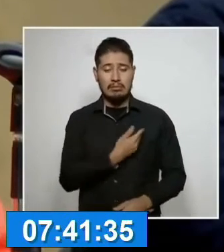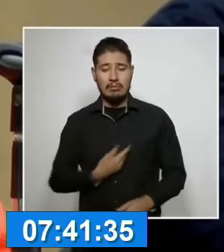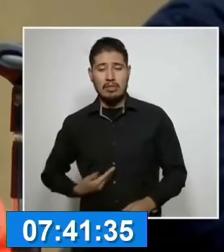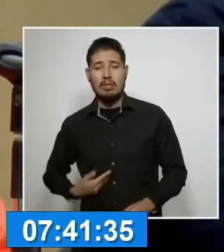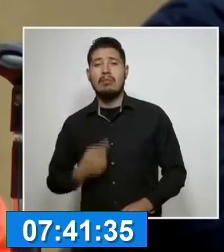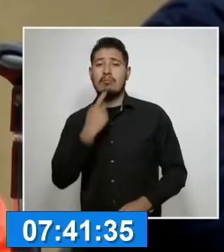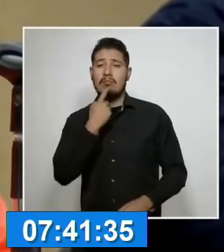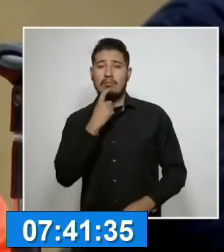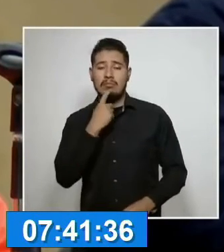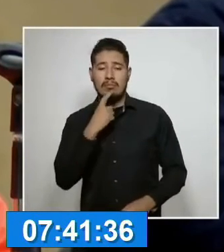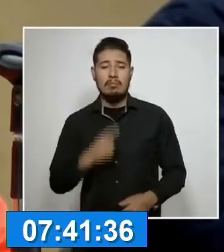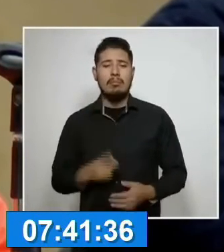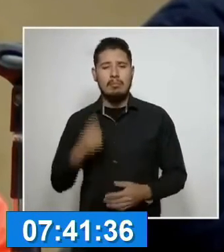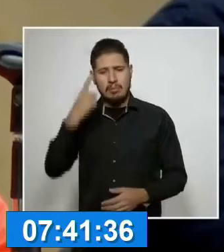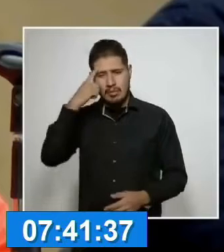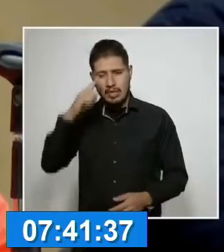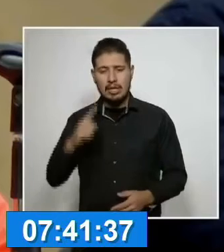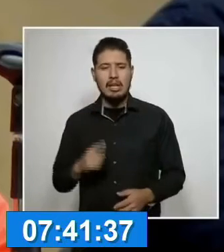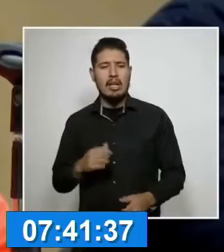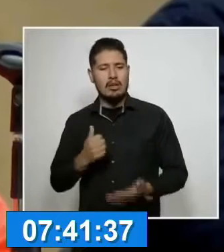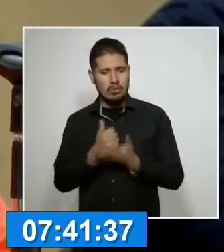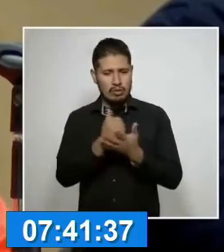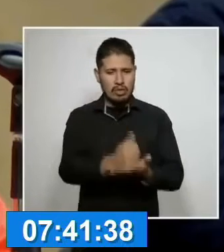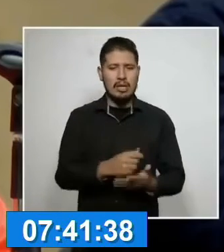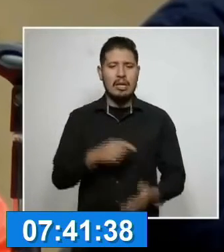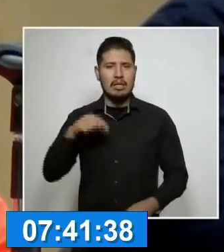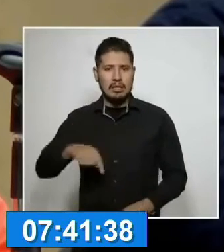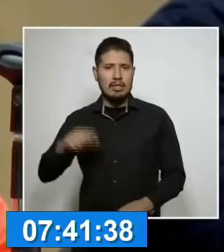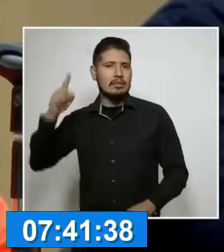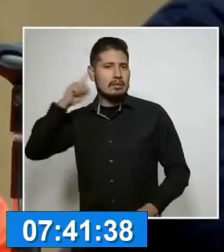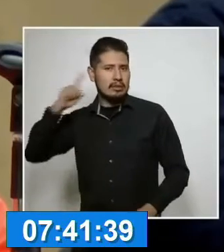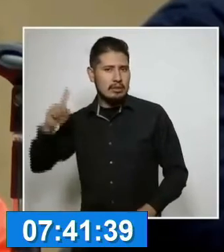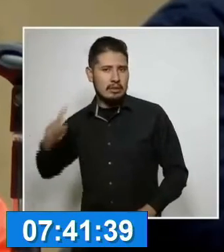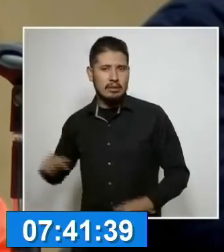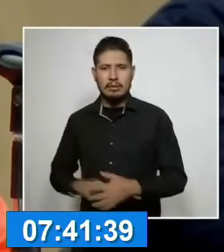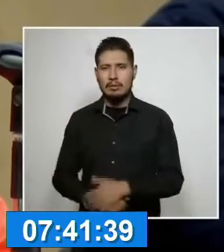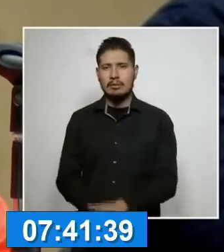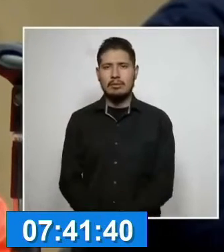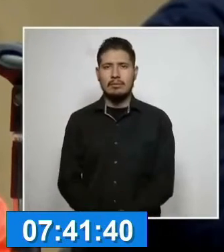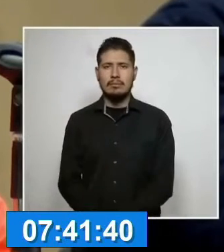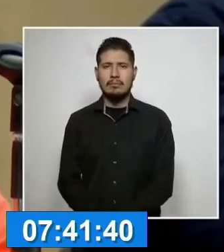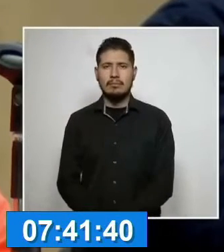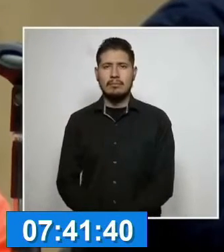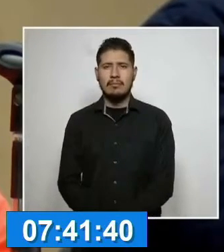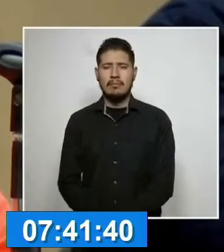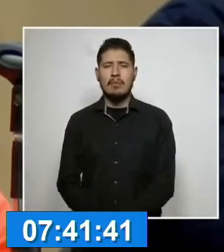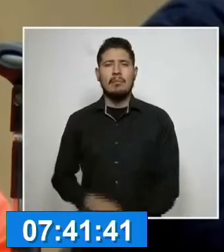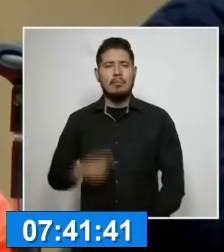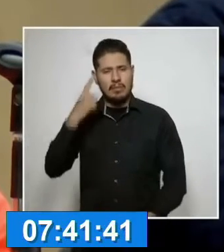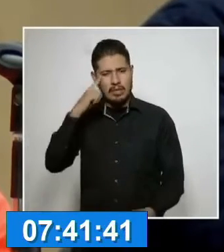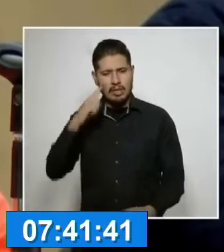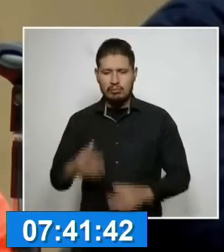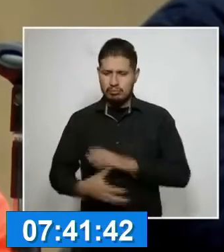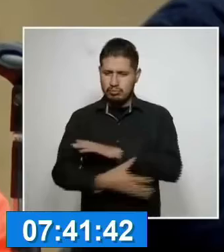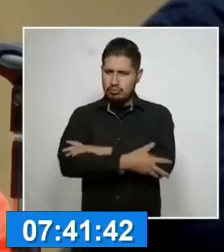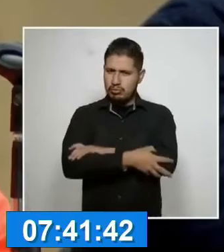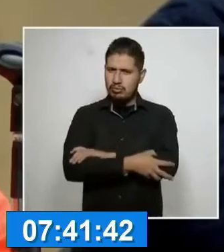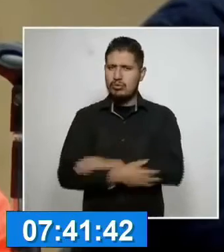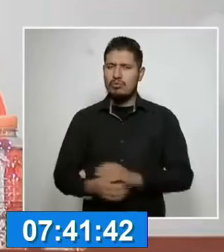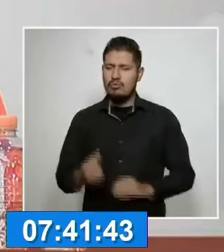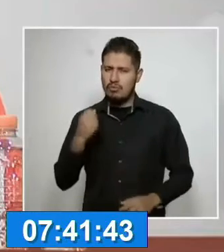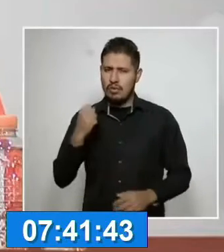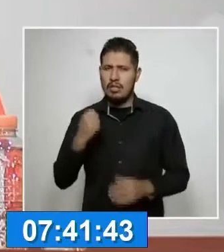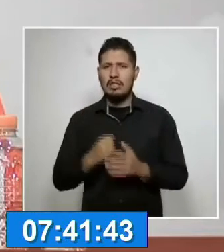de México para refrendar el apoyo a los habitantes de Zacatecas, para unir esfuerzos y